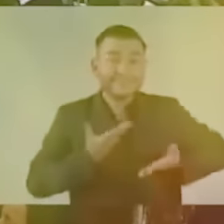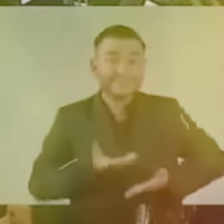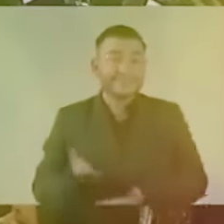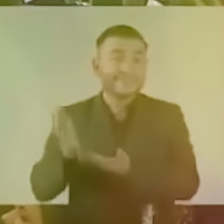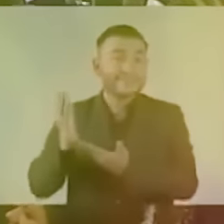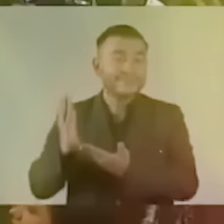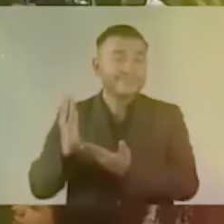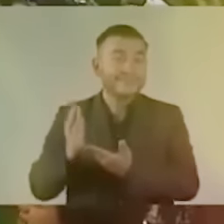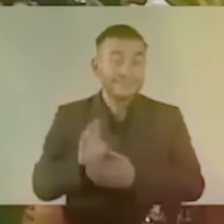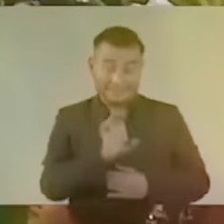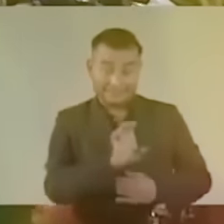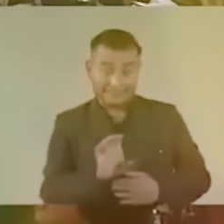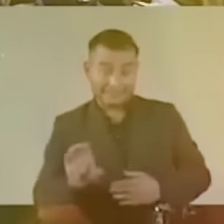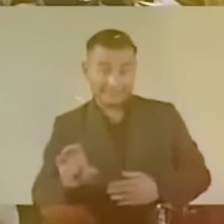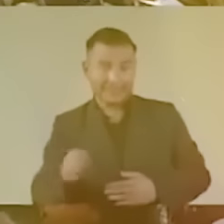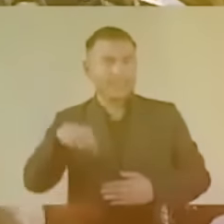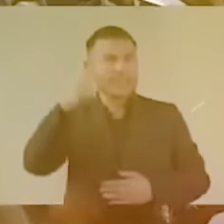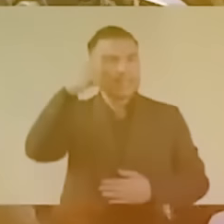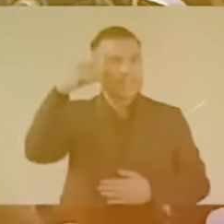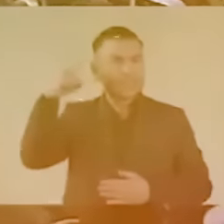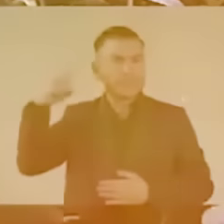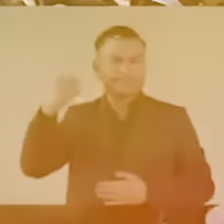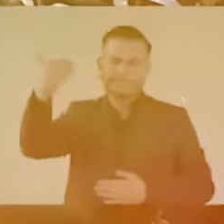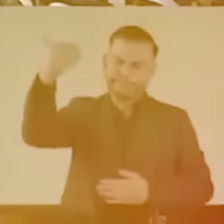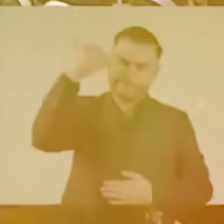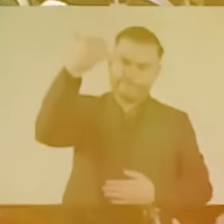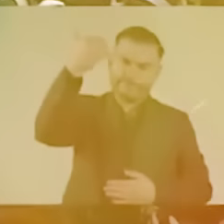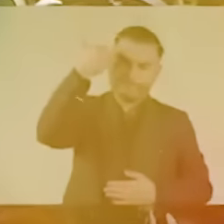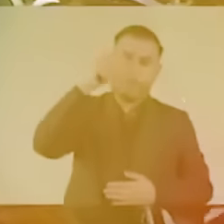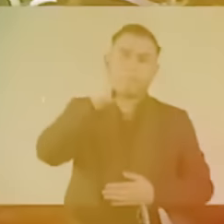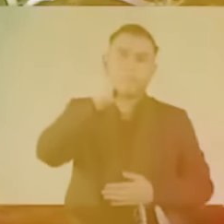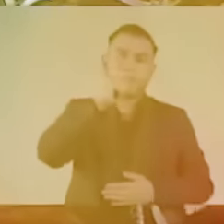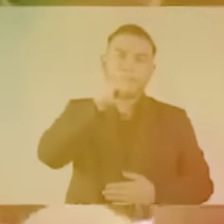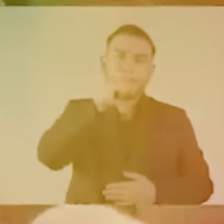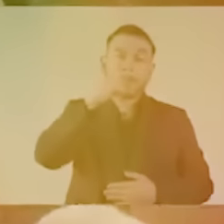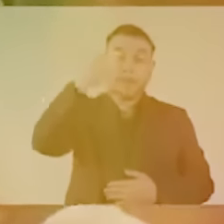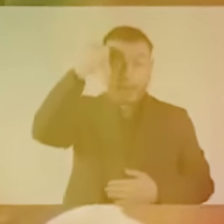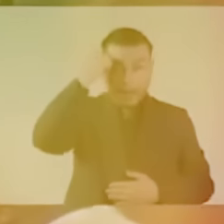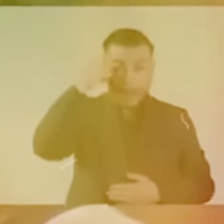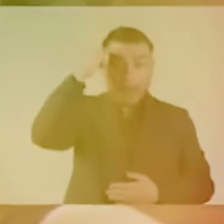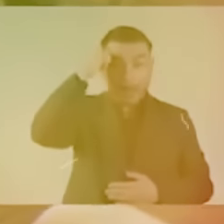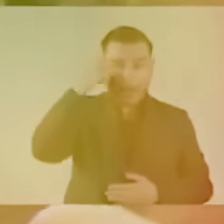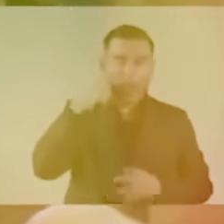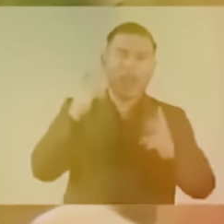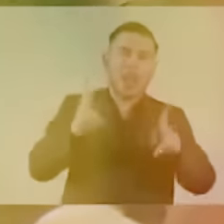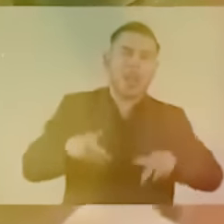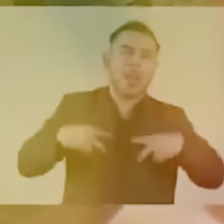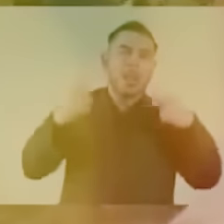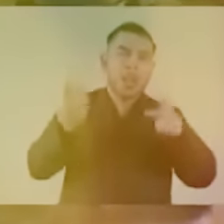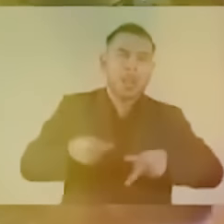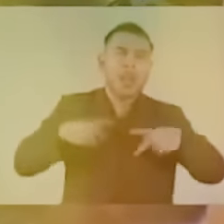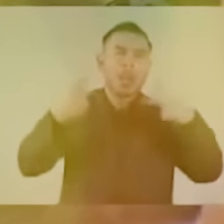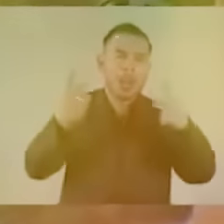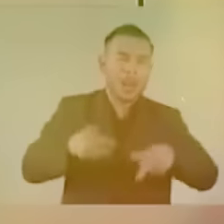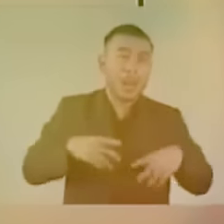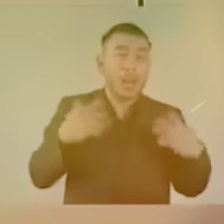Y ese niño todavía recuerda las enseñanzas de su papá. Esas enseñanzas que aprendió con largas pláticas adentrada a la noche.